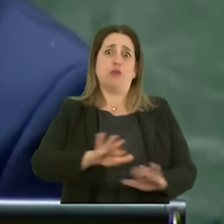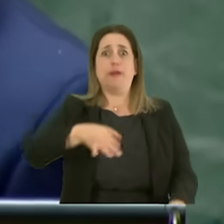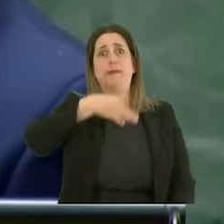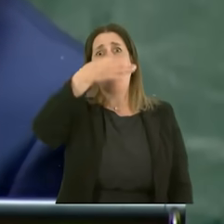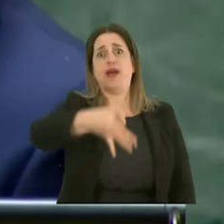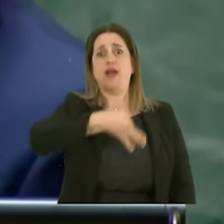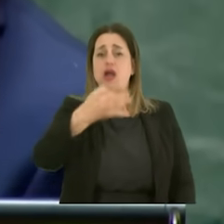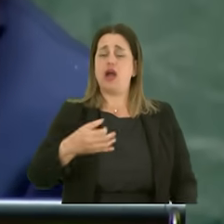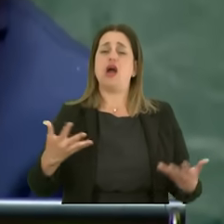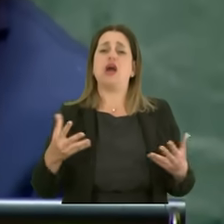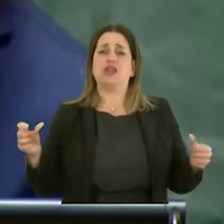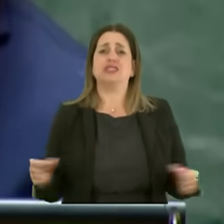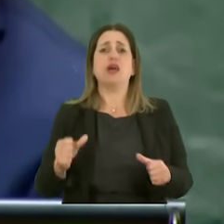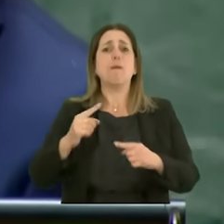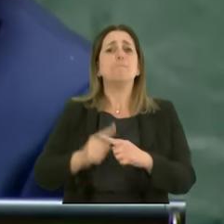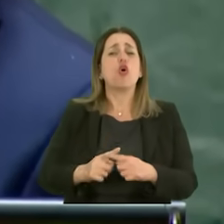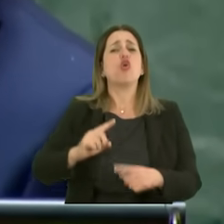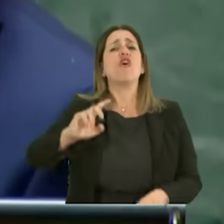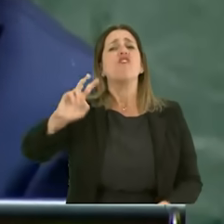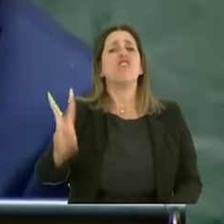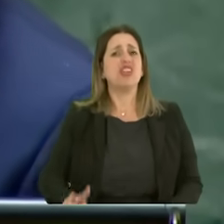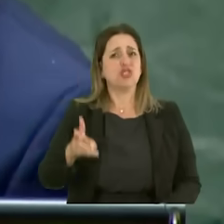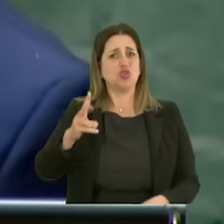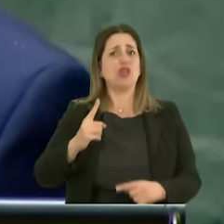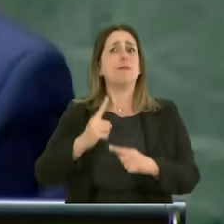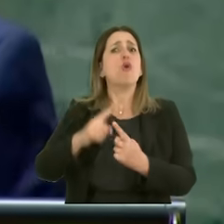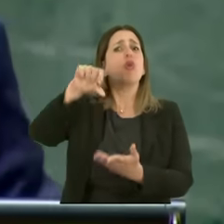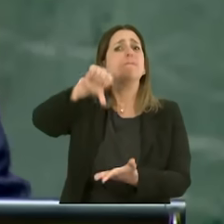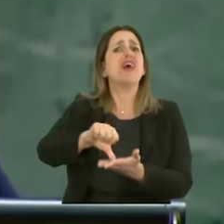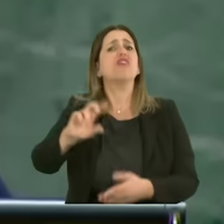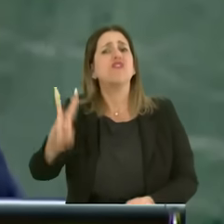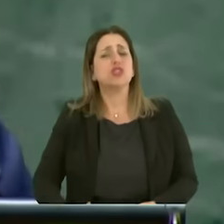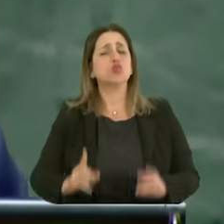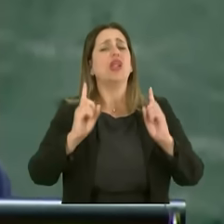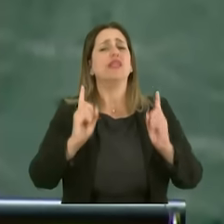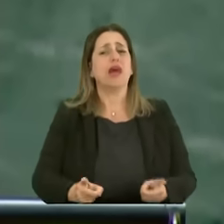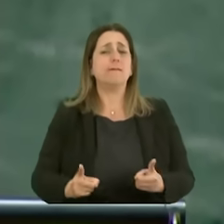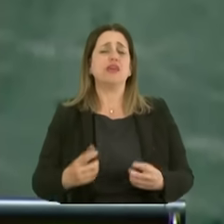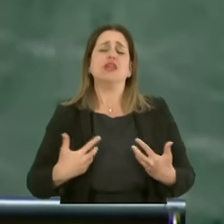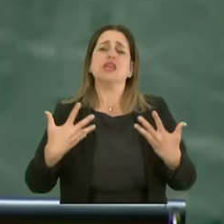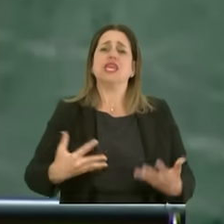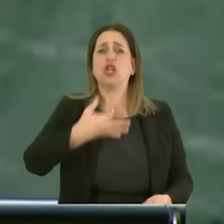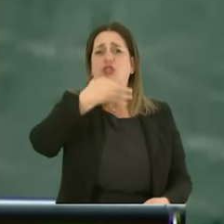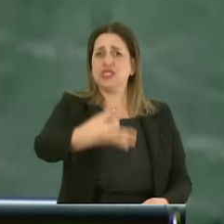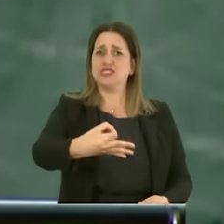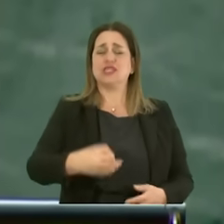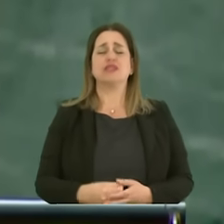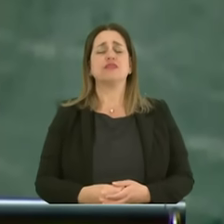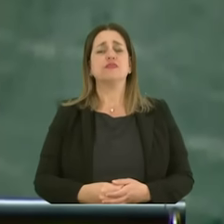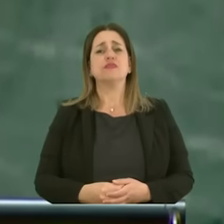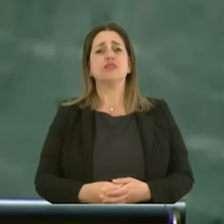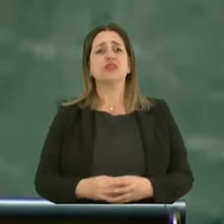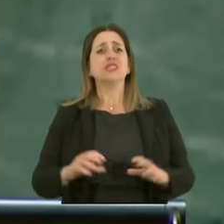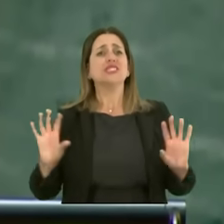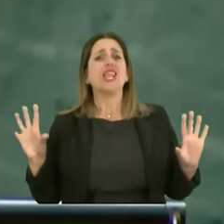ha llegado la actuar por Venezuela por los venezolanos y también permítanme que si la